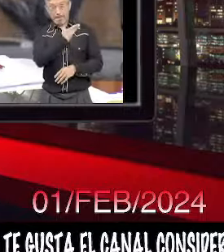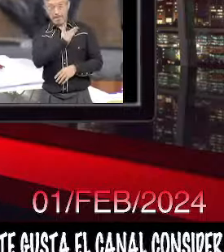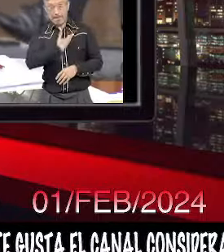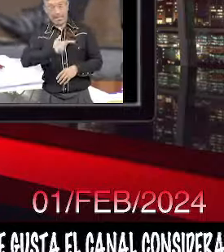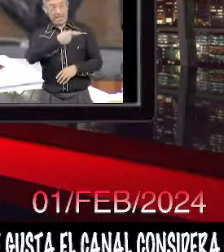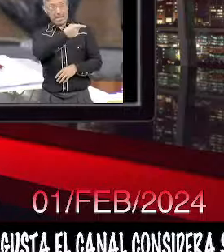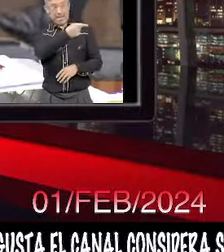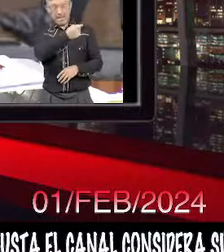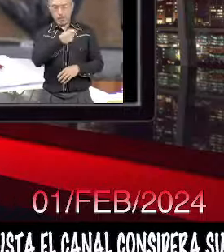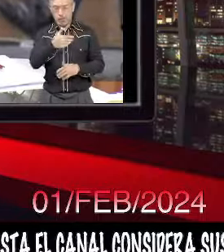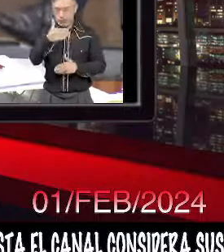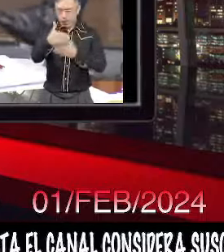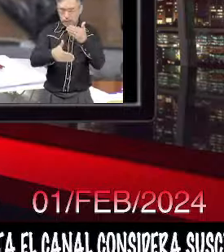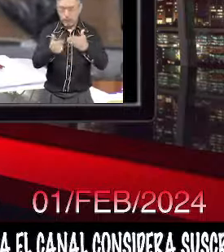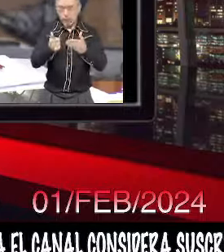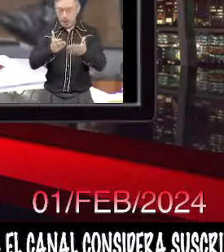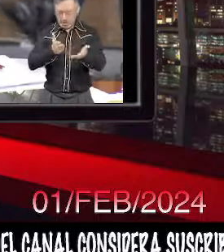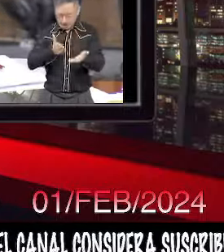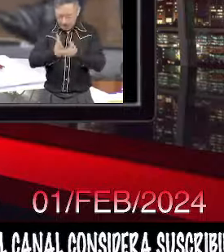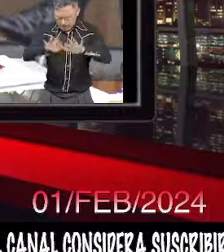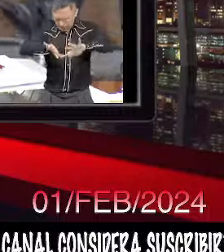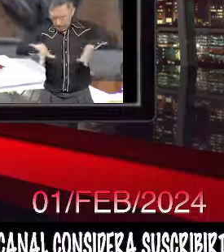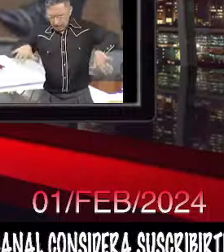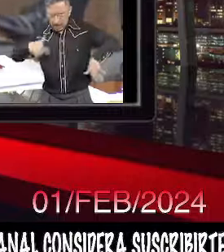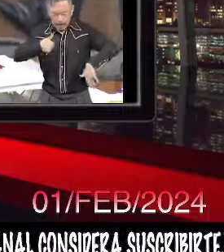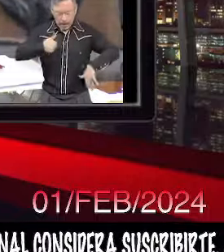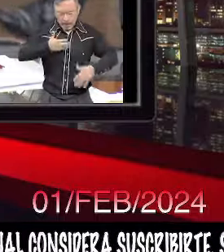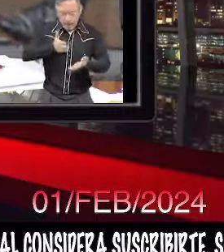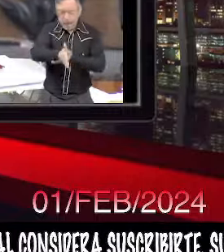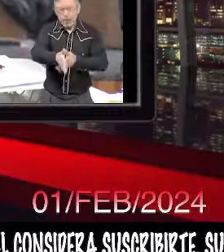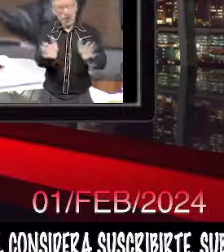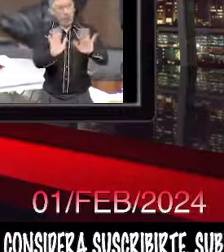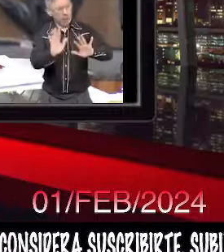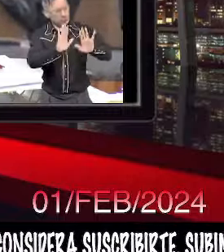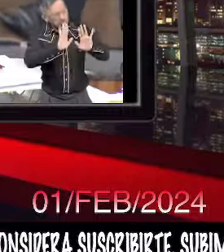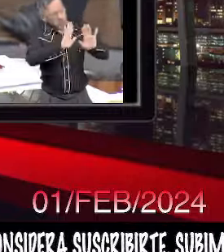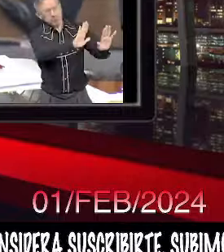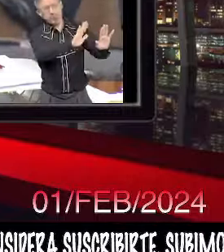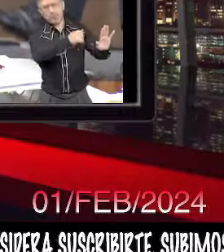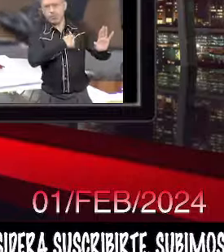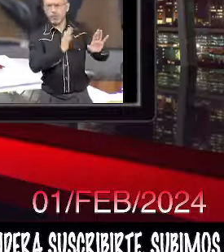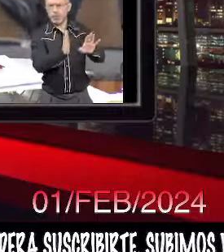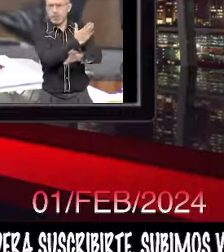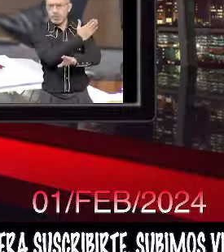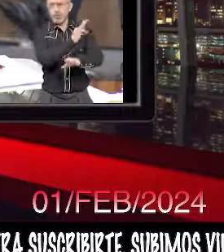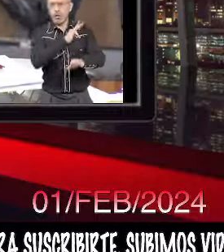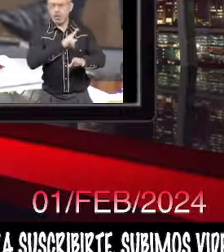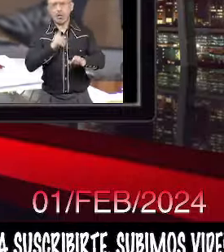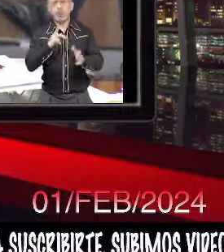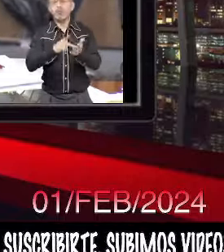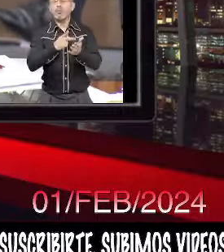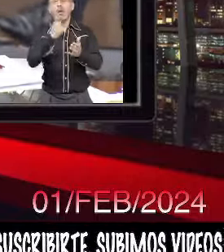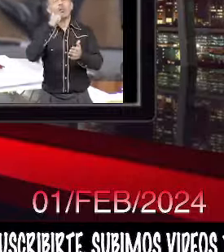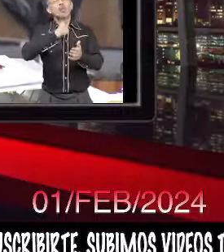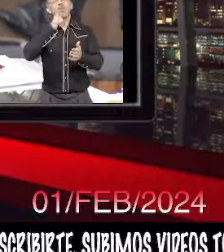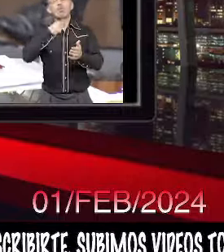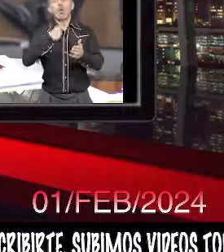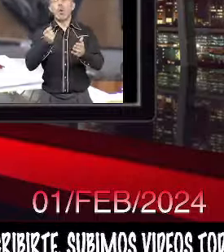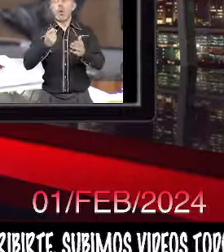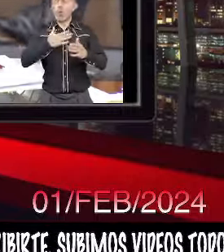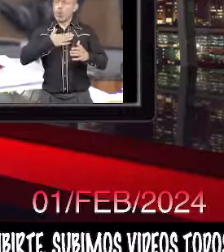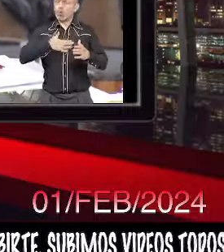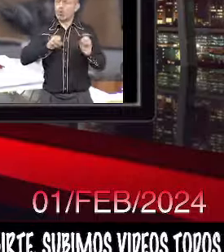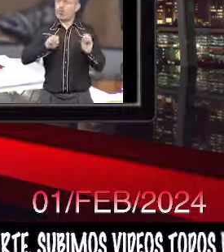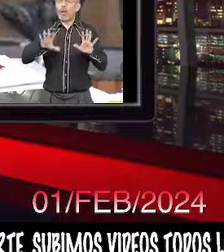proceso, que actúe de manera imparcial, como lo exigimos toda la vida. Ah, pero cuando me conviene, sí está bien